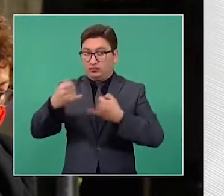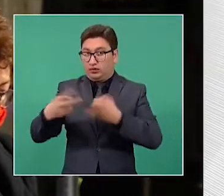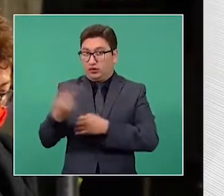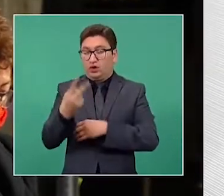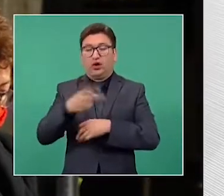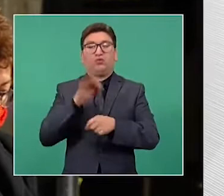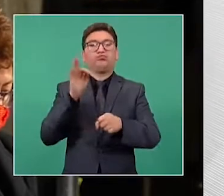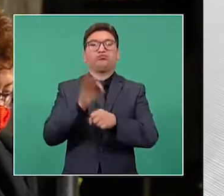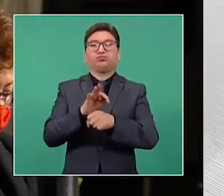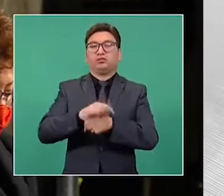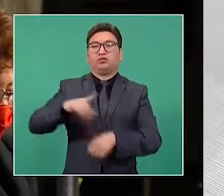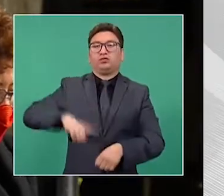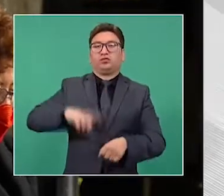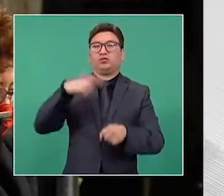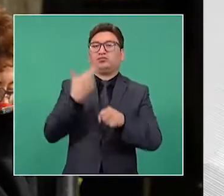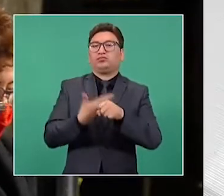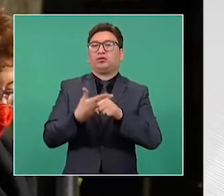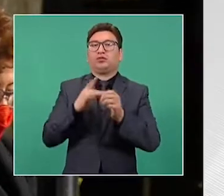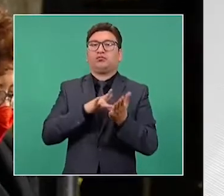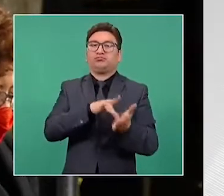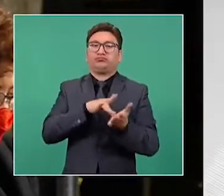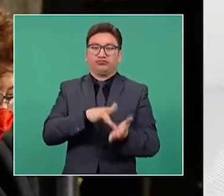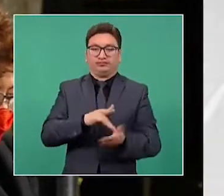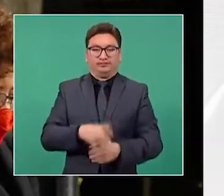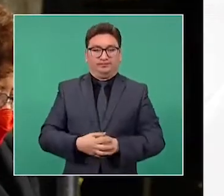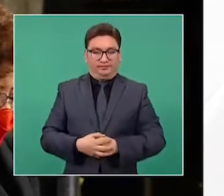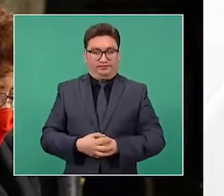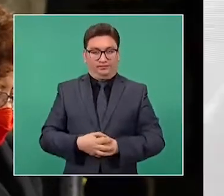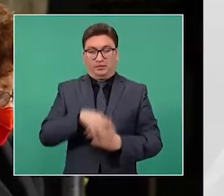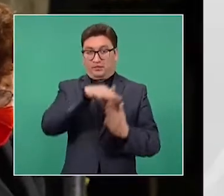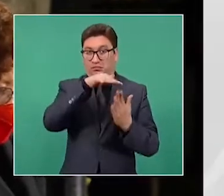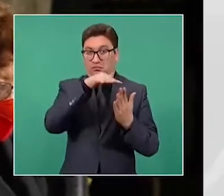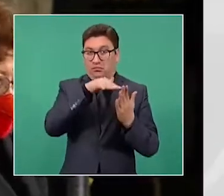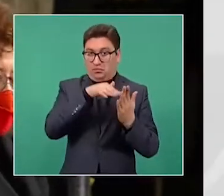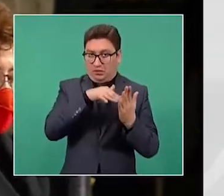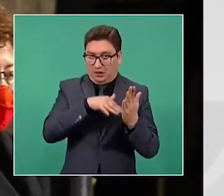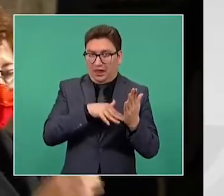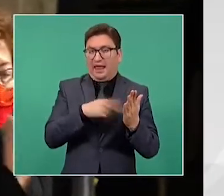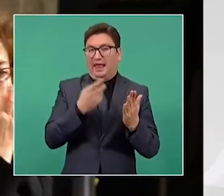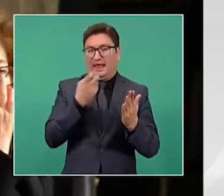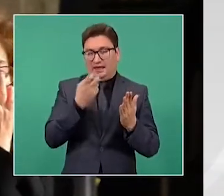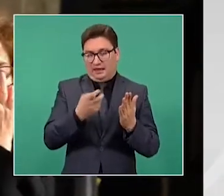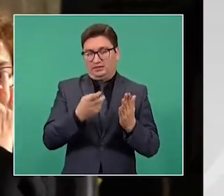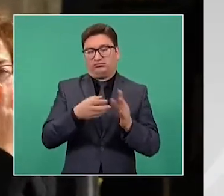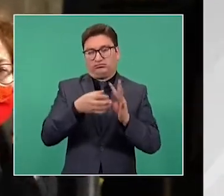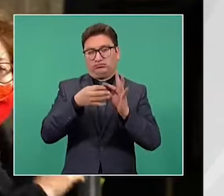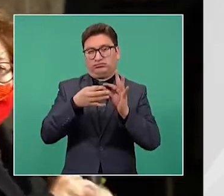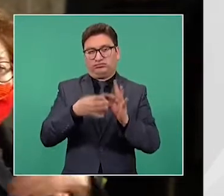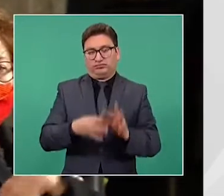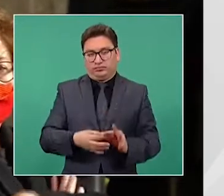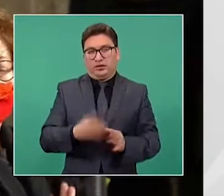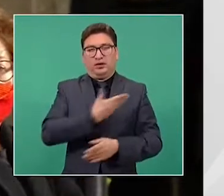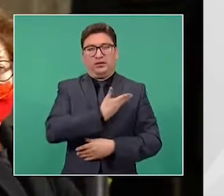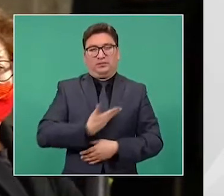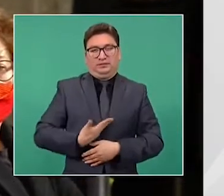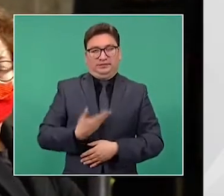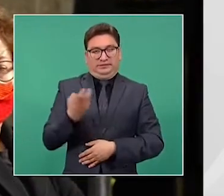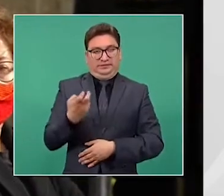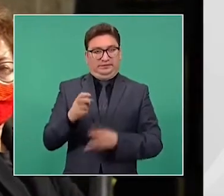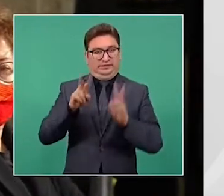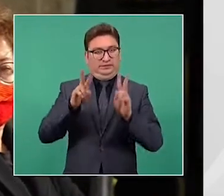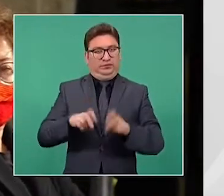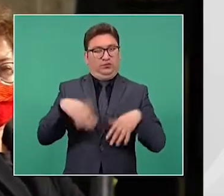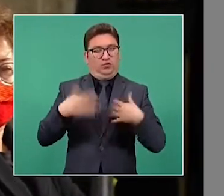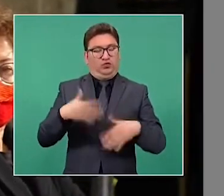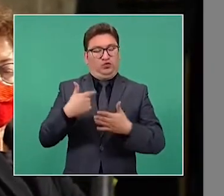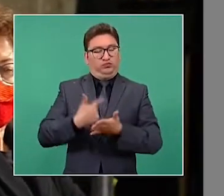los intereses económicos del gobernador Alfaro. Hasta aquí, obviamente, son columnas mucho más prolongadas. Presidente, la gravedad